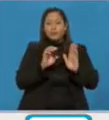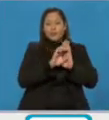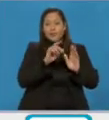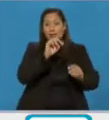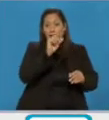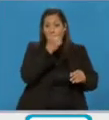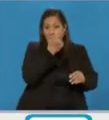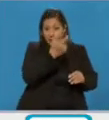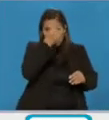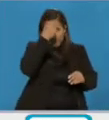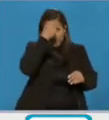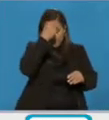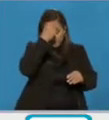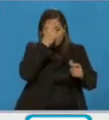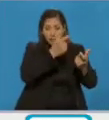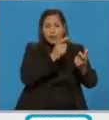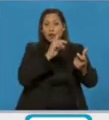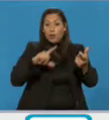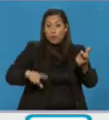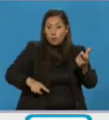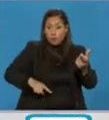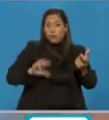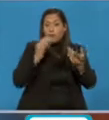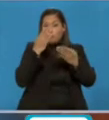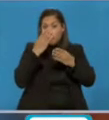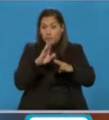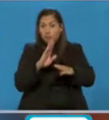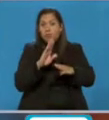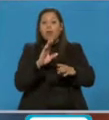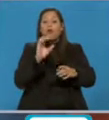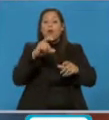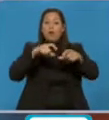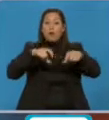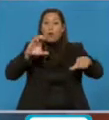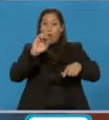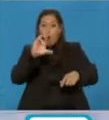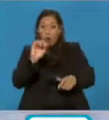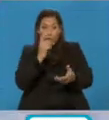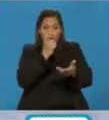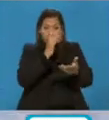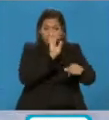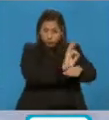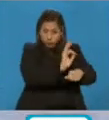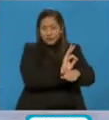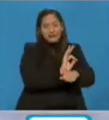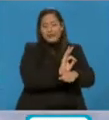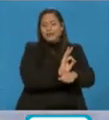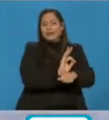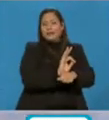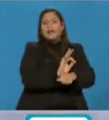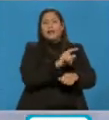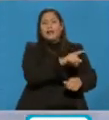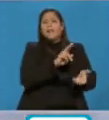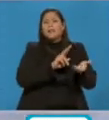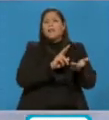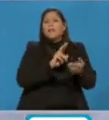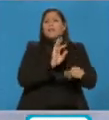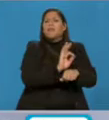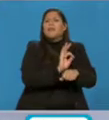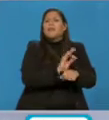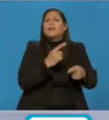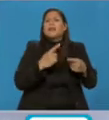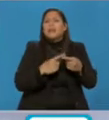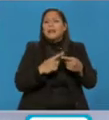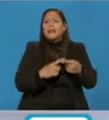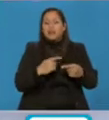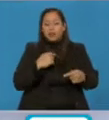Bitcoin esté respaldado por un gobierno, por un banco y por lingotes de oro, en el caso del Bitcoin está respaldado más bien por la